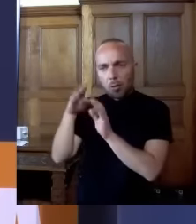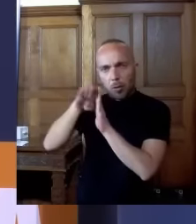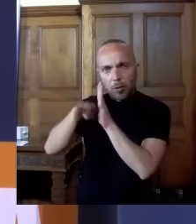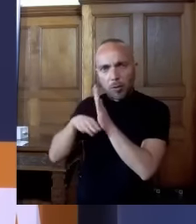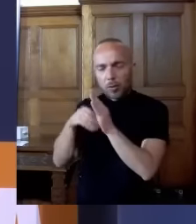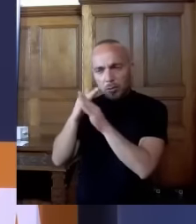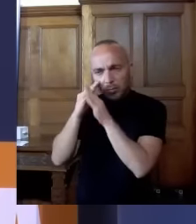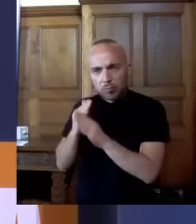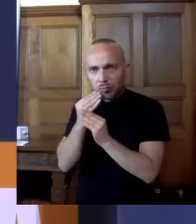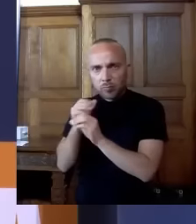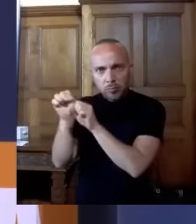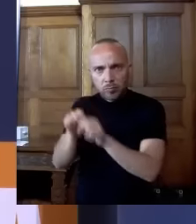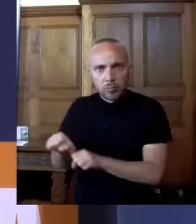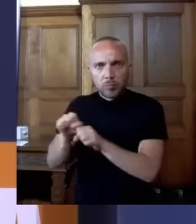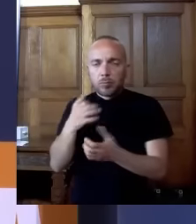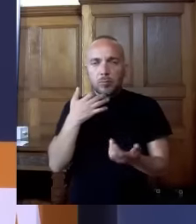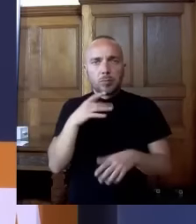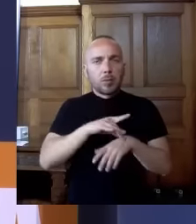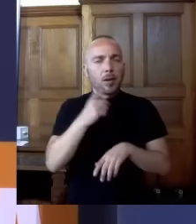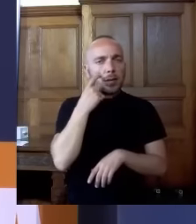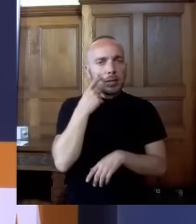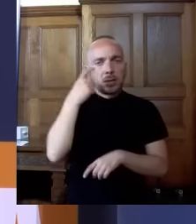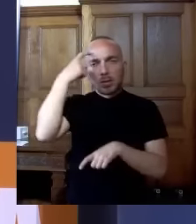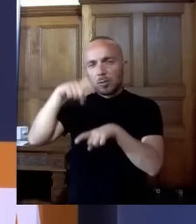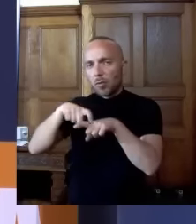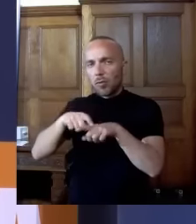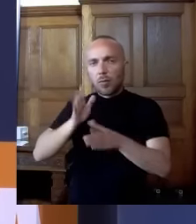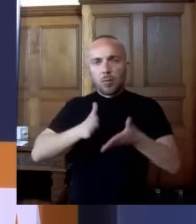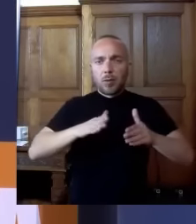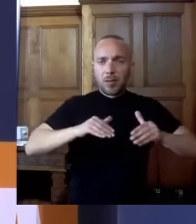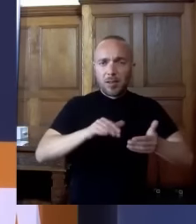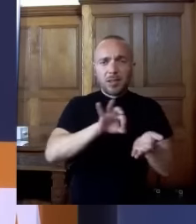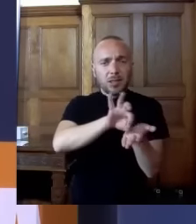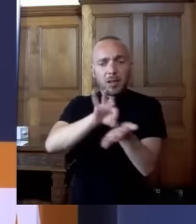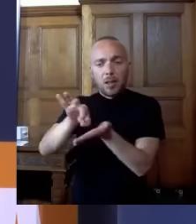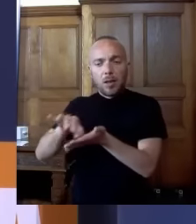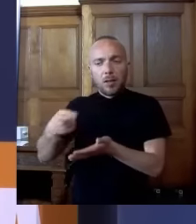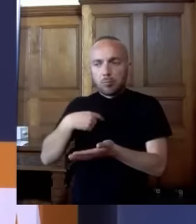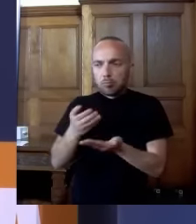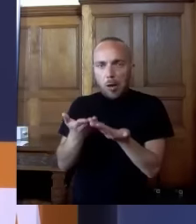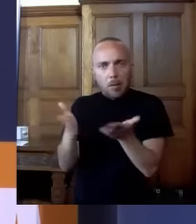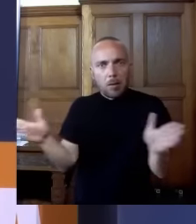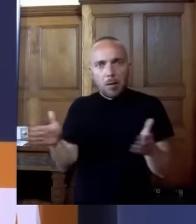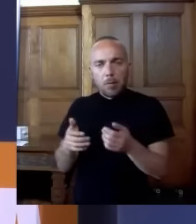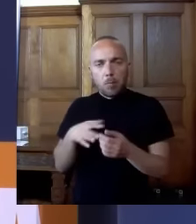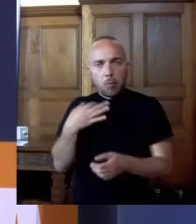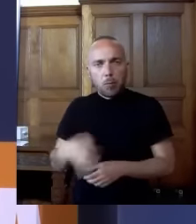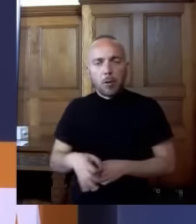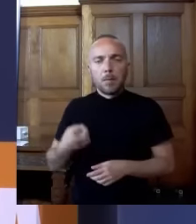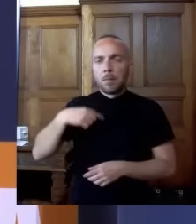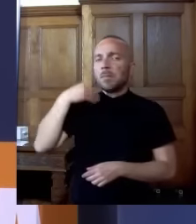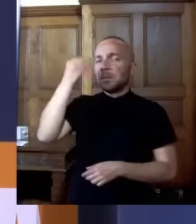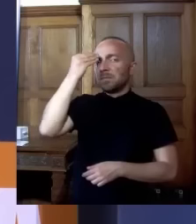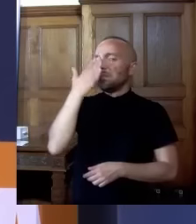bermat dentista psiko fisioterapeuta horo zerbitzuak zabala guk uste dugu